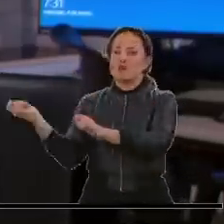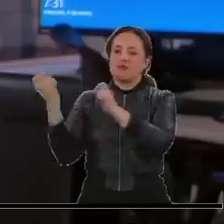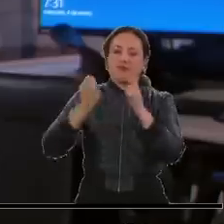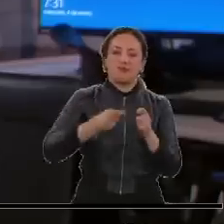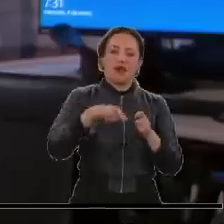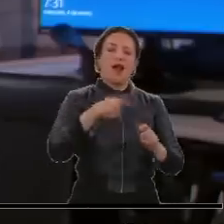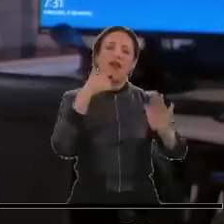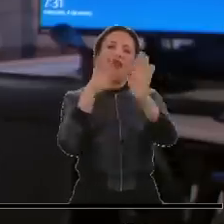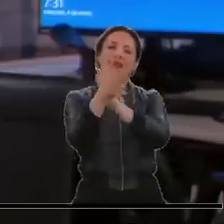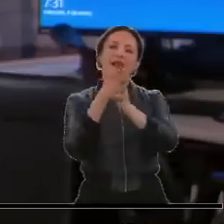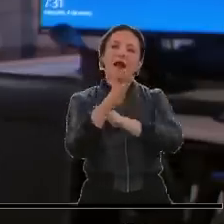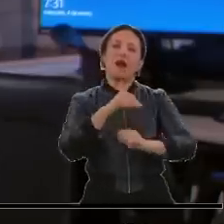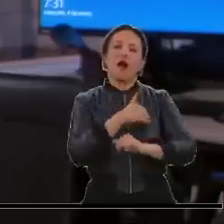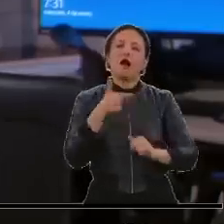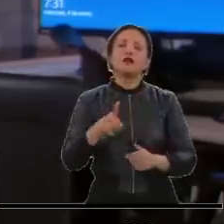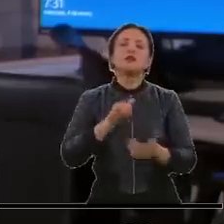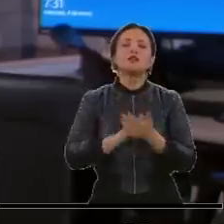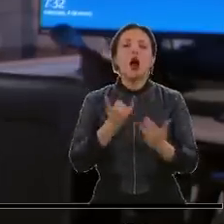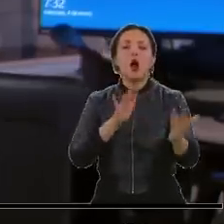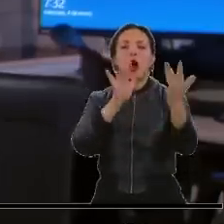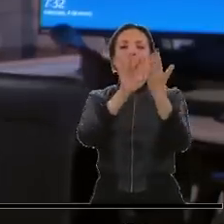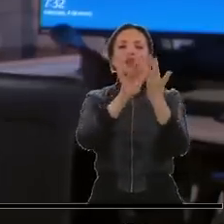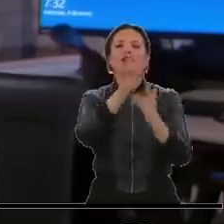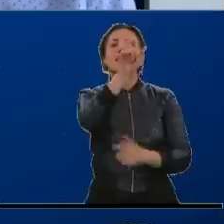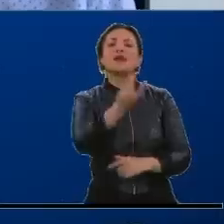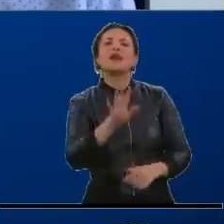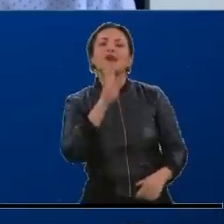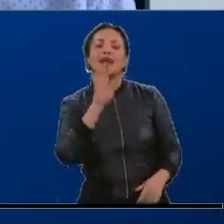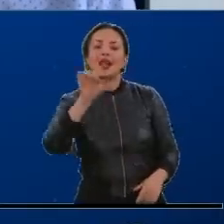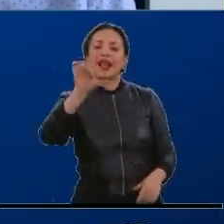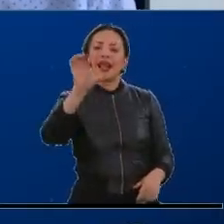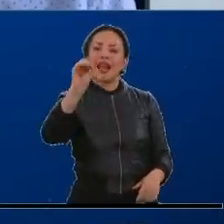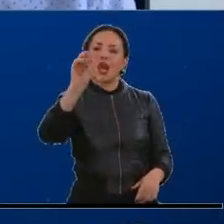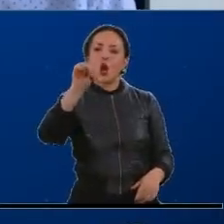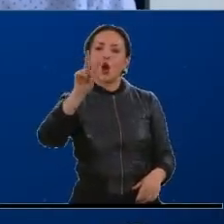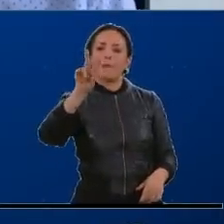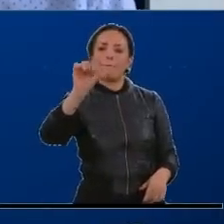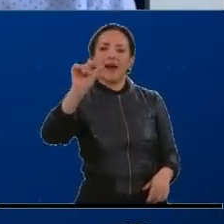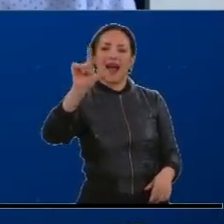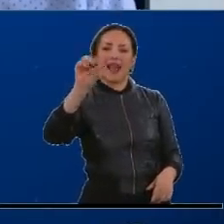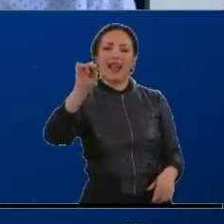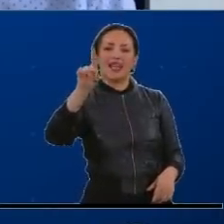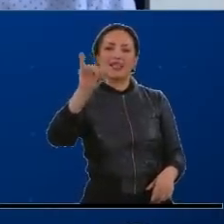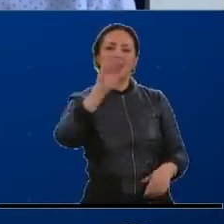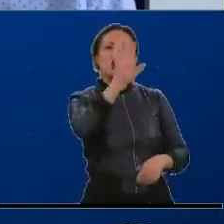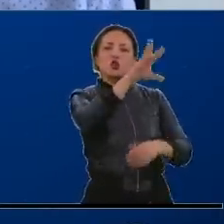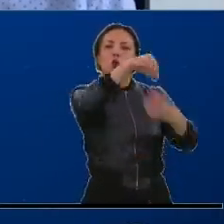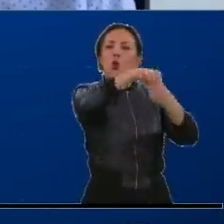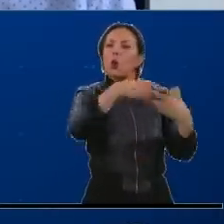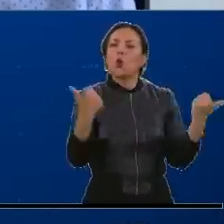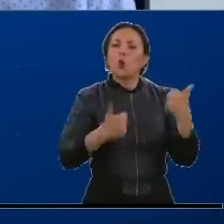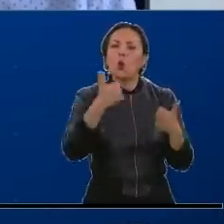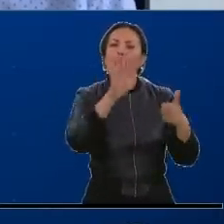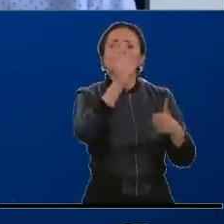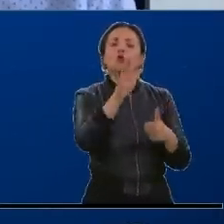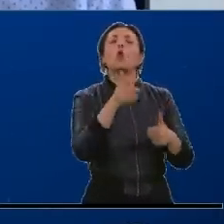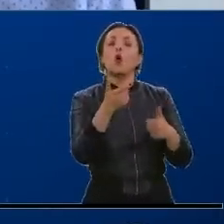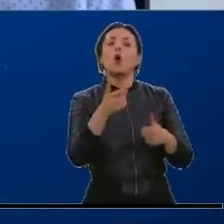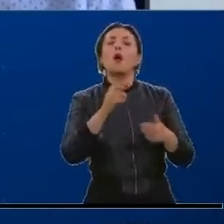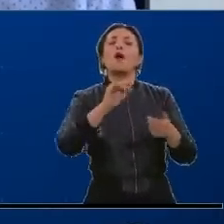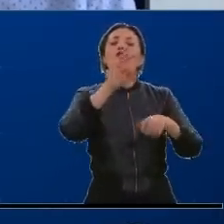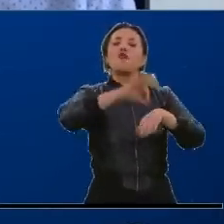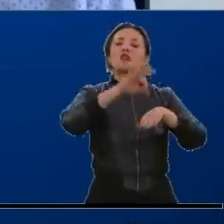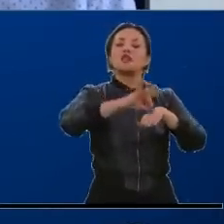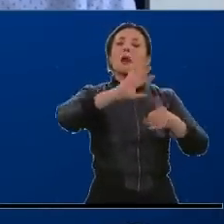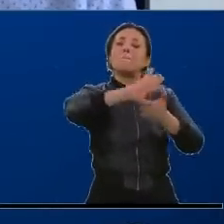Alfonso Prada? Pues la comunicación a esta hora es con León Valencia, de la Fundación Paz y Reconciliación. León, buenos días.